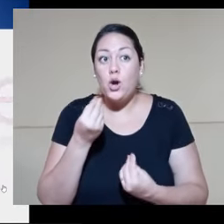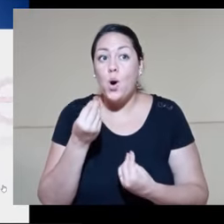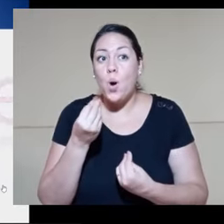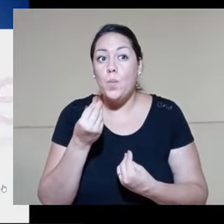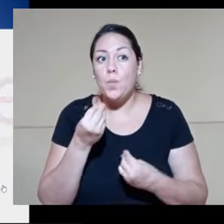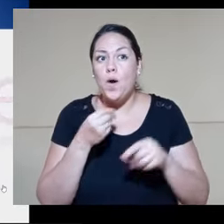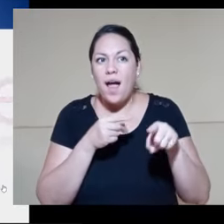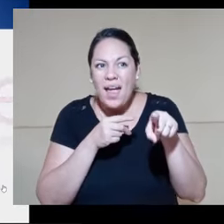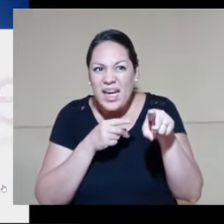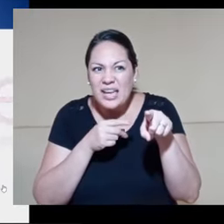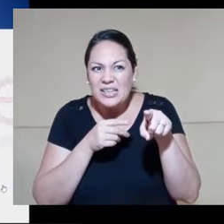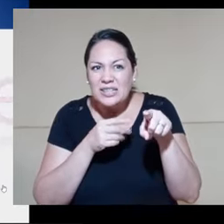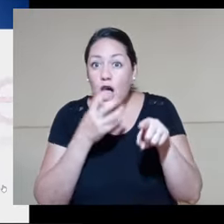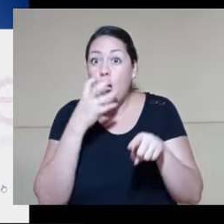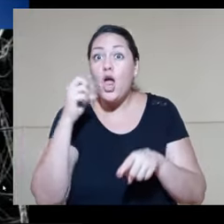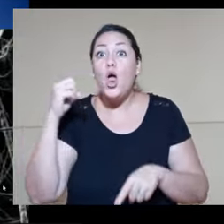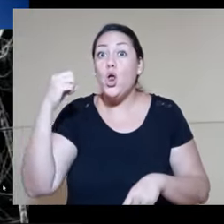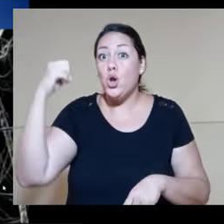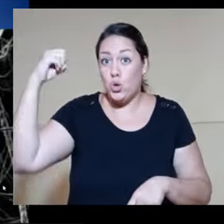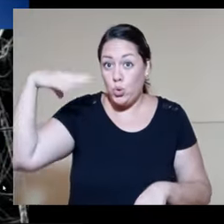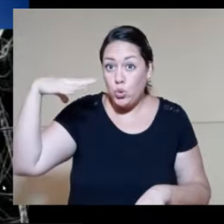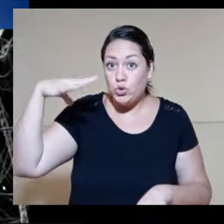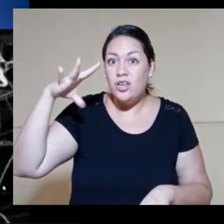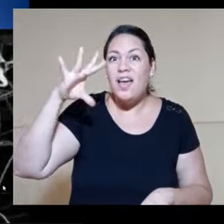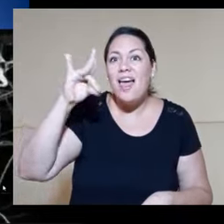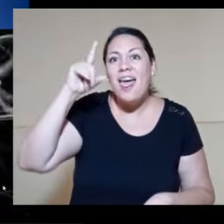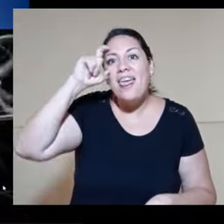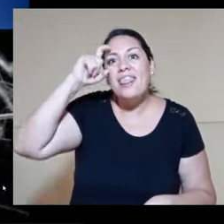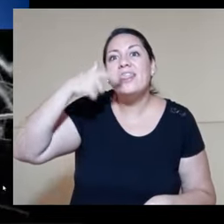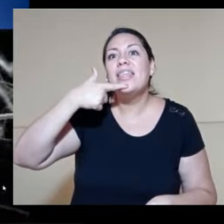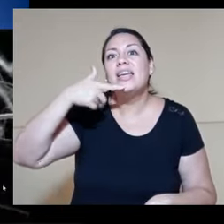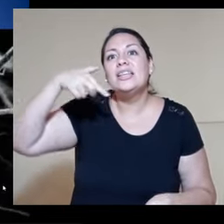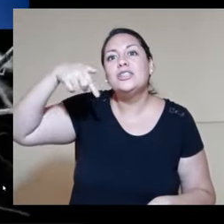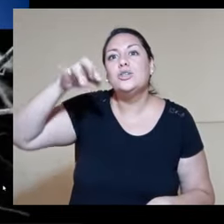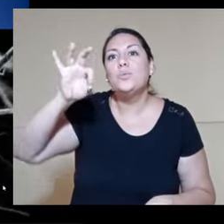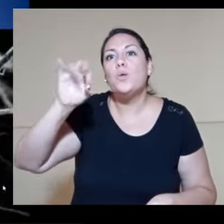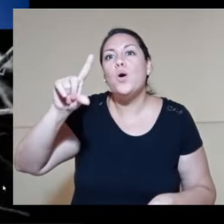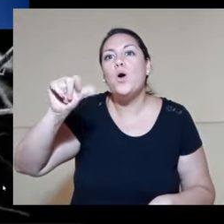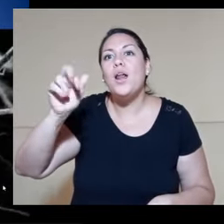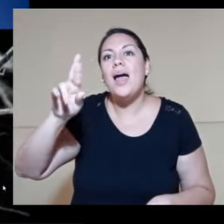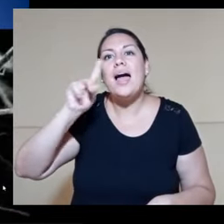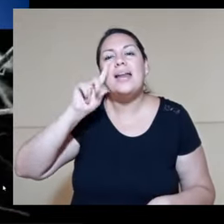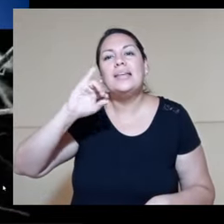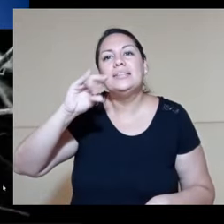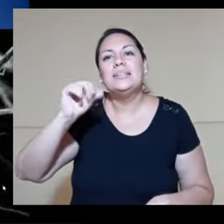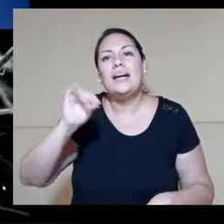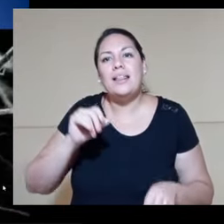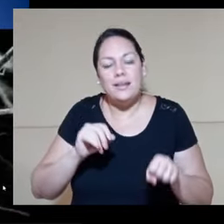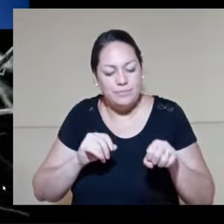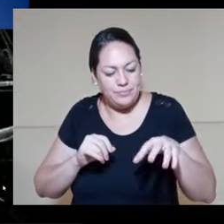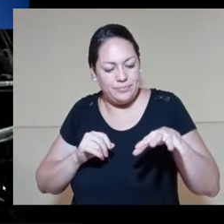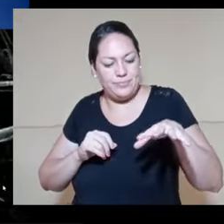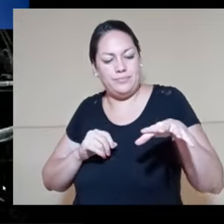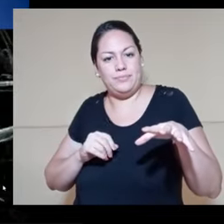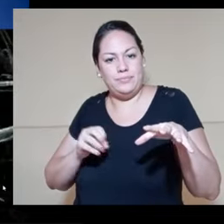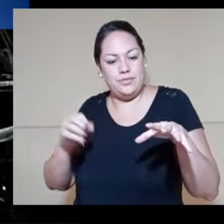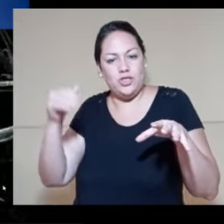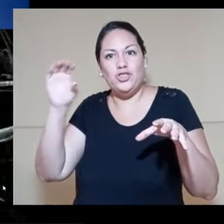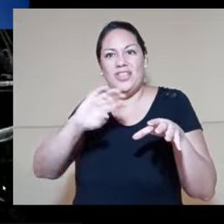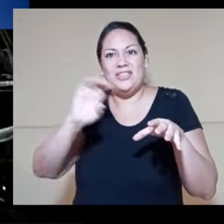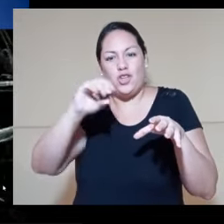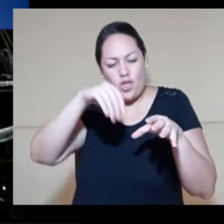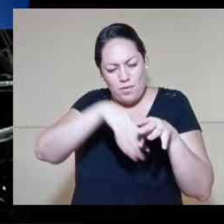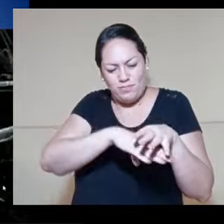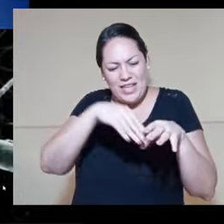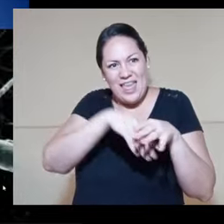Fíjense cómo viaja. ¿Eh? Ahí está despolarizada. La que tiene la luz es la que está despolarizada, está excitada. ¿Qué está diciendo eso? Que está conduciendo